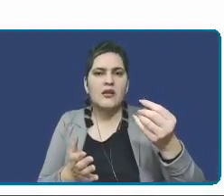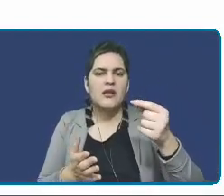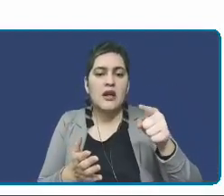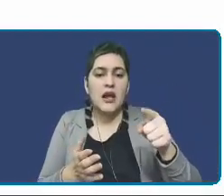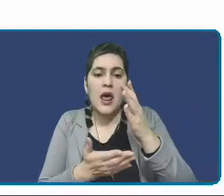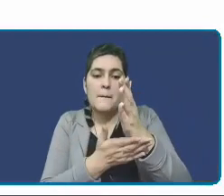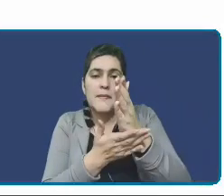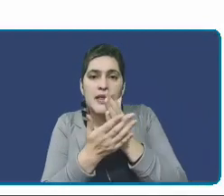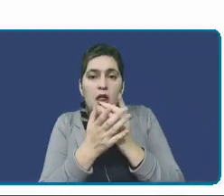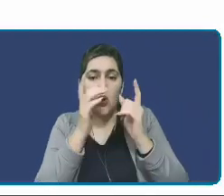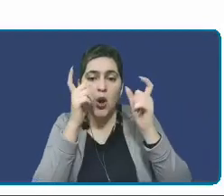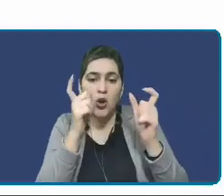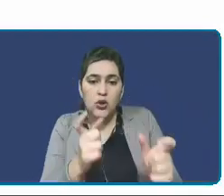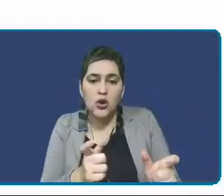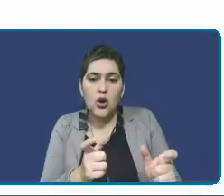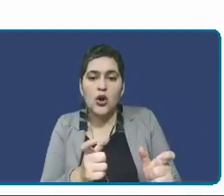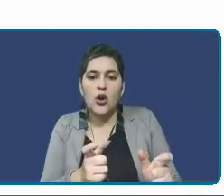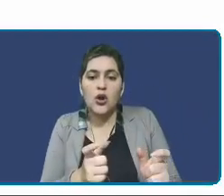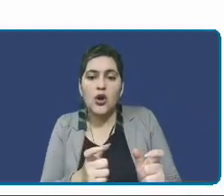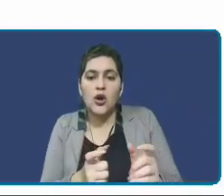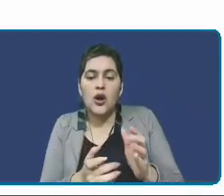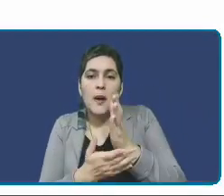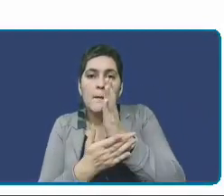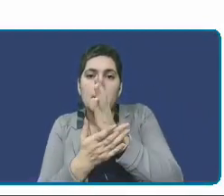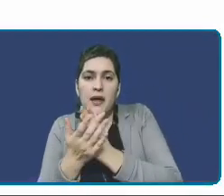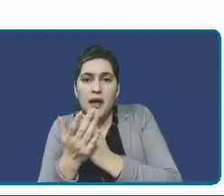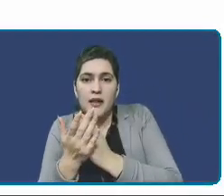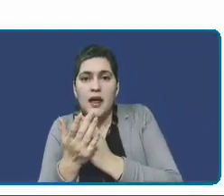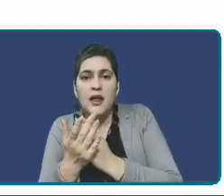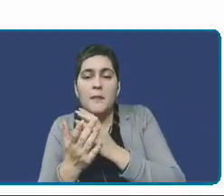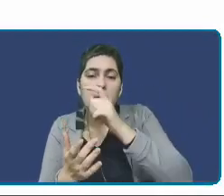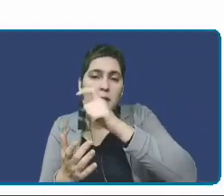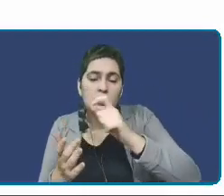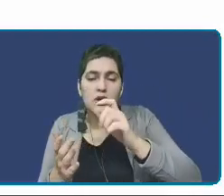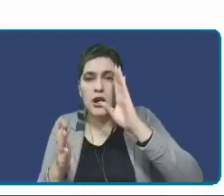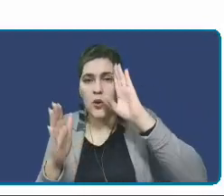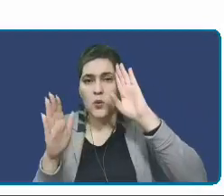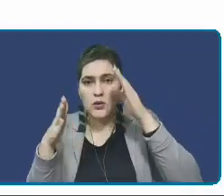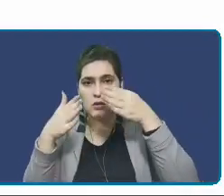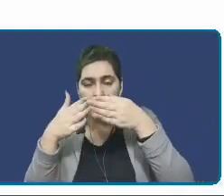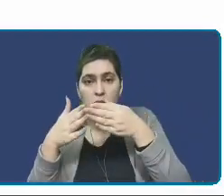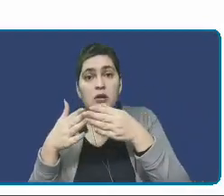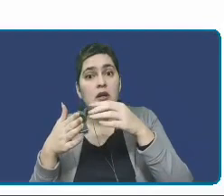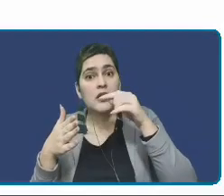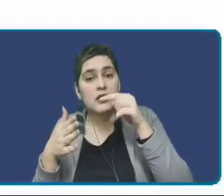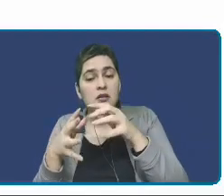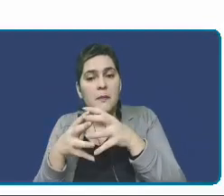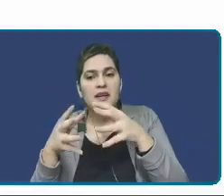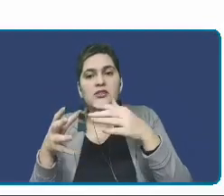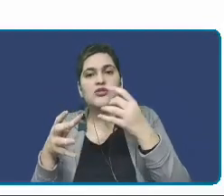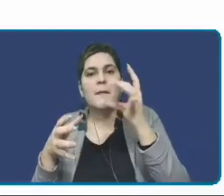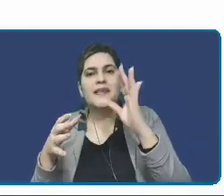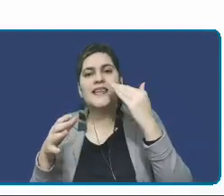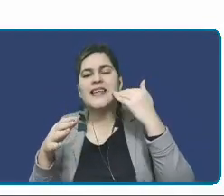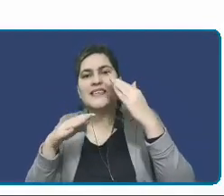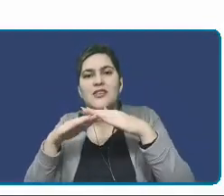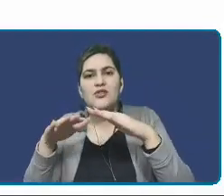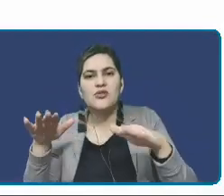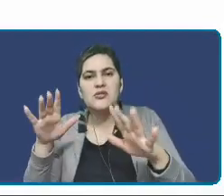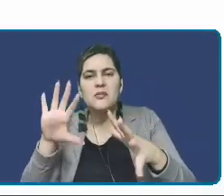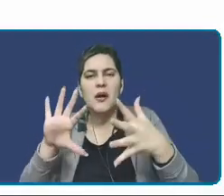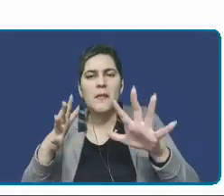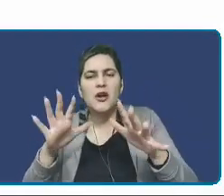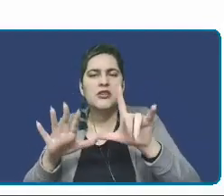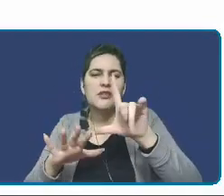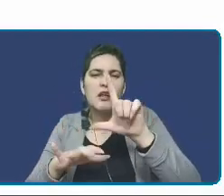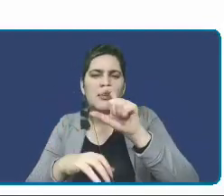y la mitad eran personas con autismo, y de esos un gran grupo solo niños, la mediana eran alrededor de 7 años, y solo